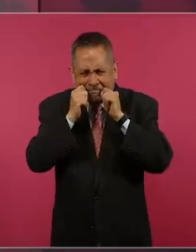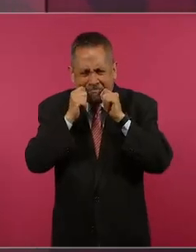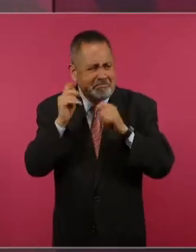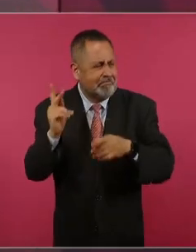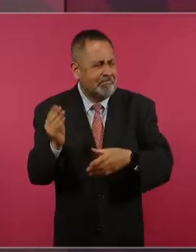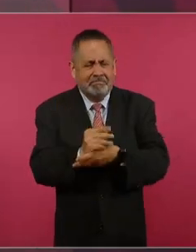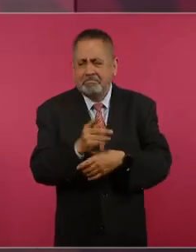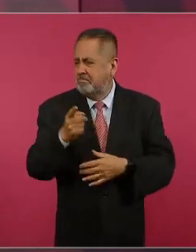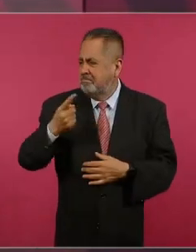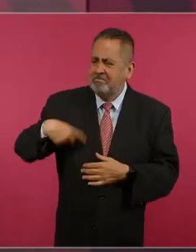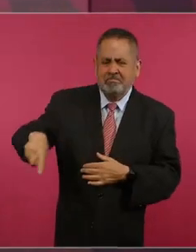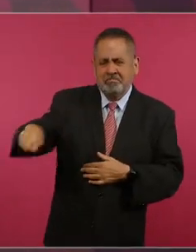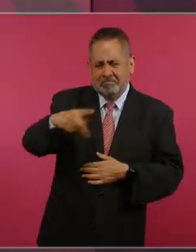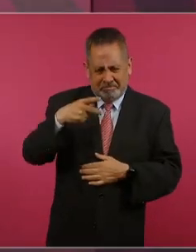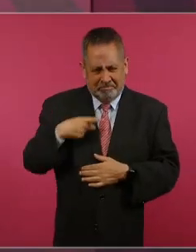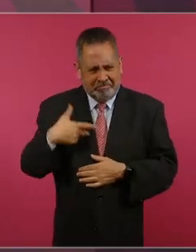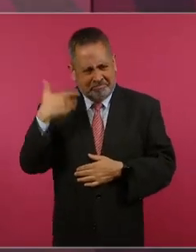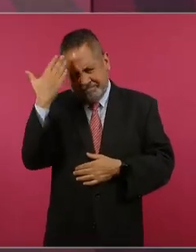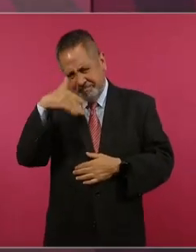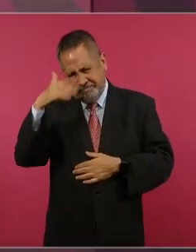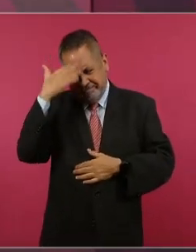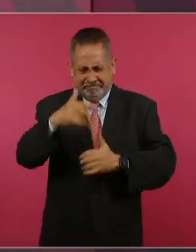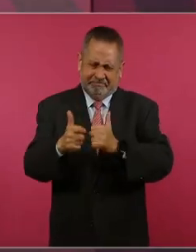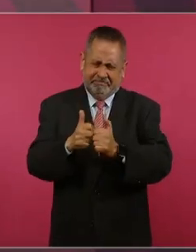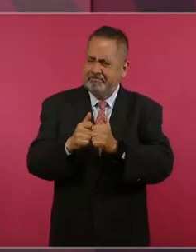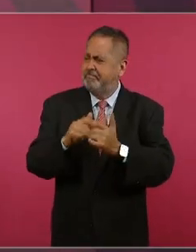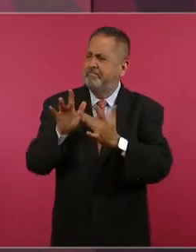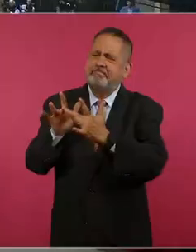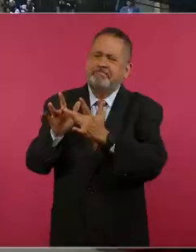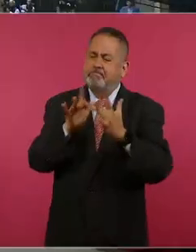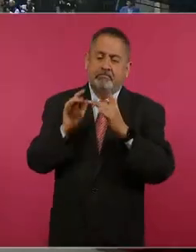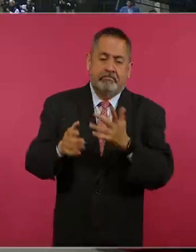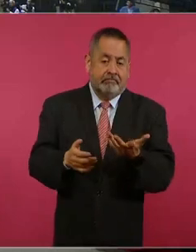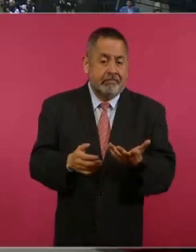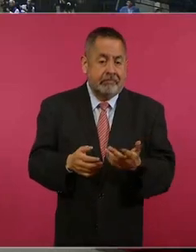la manipulación que permiten